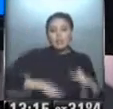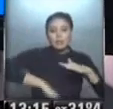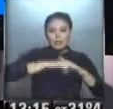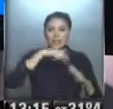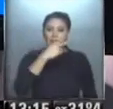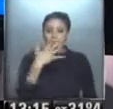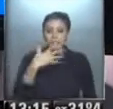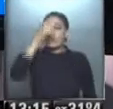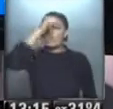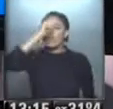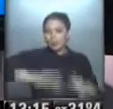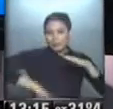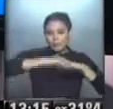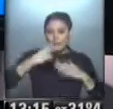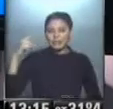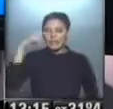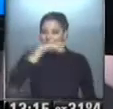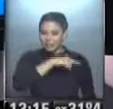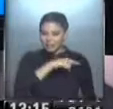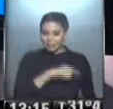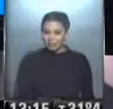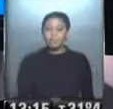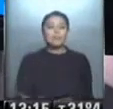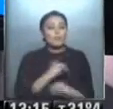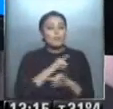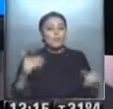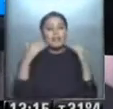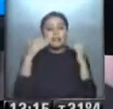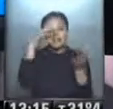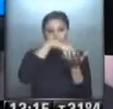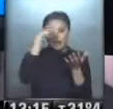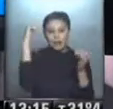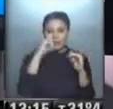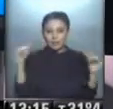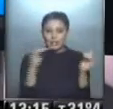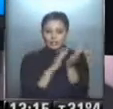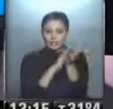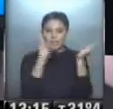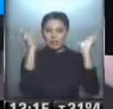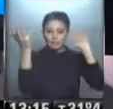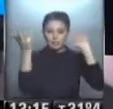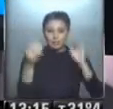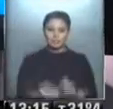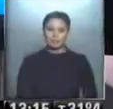el domingo 27 grados. Es información gentileza del Servicio Meteorológico Nacional.